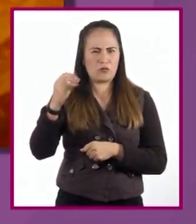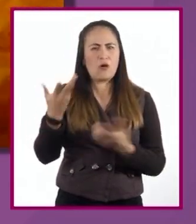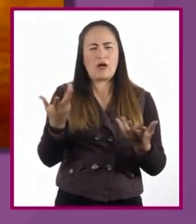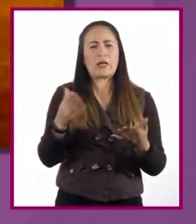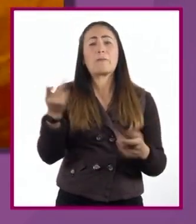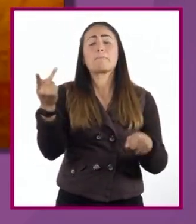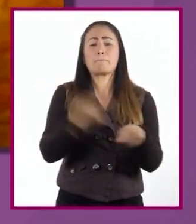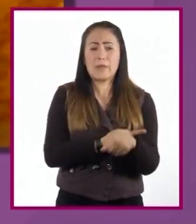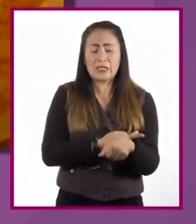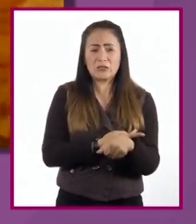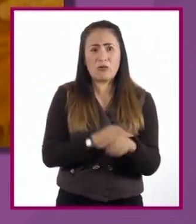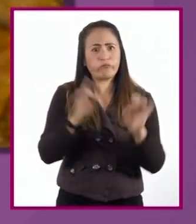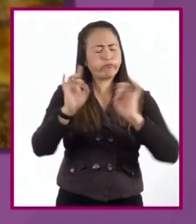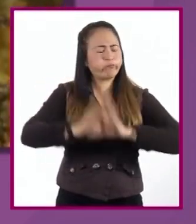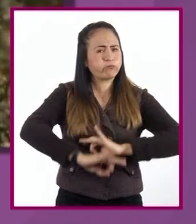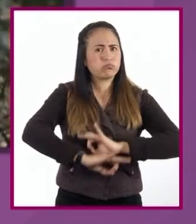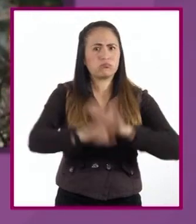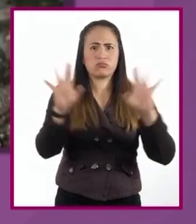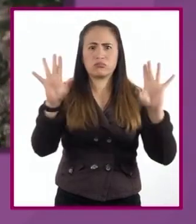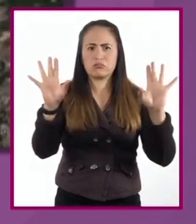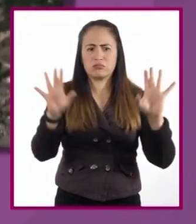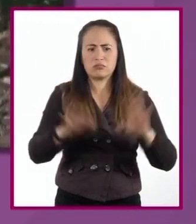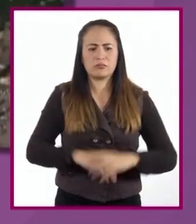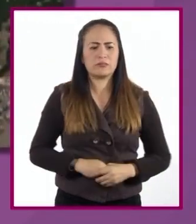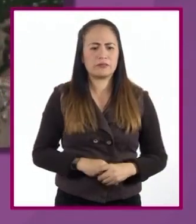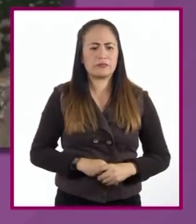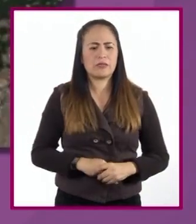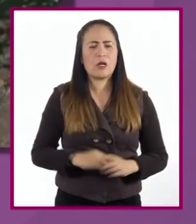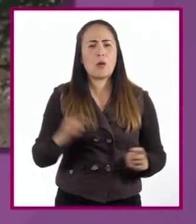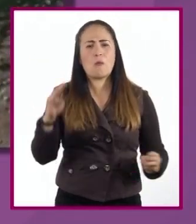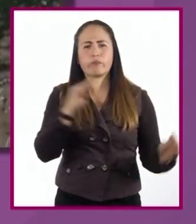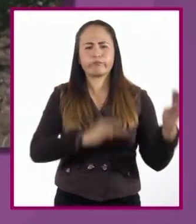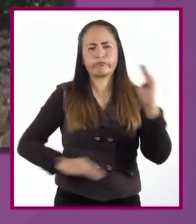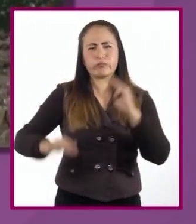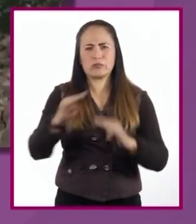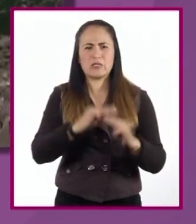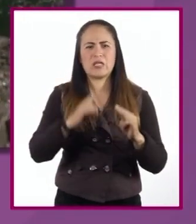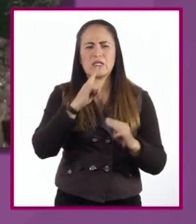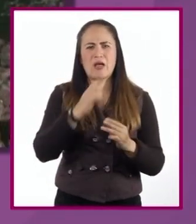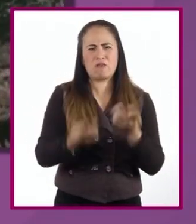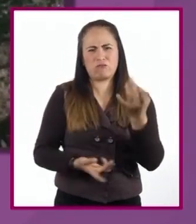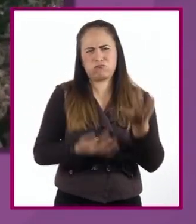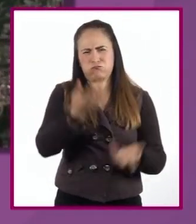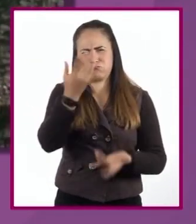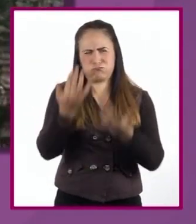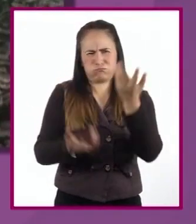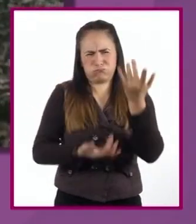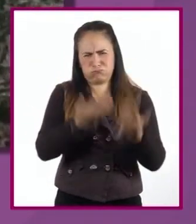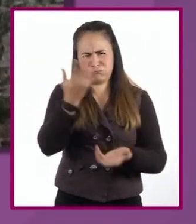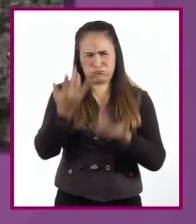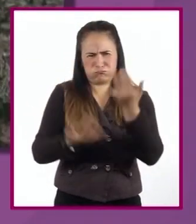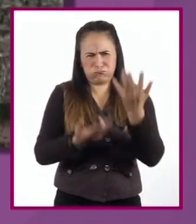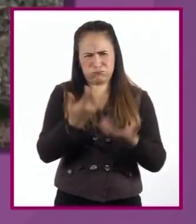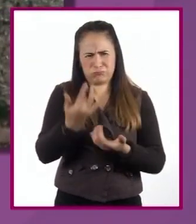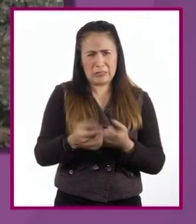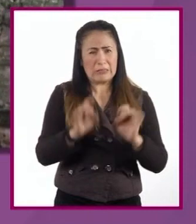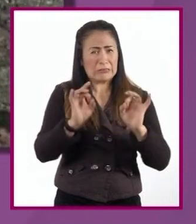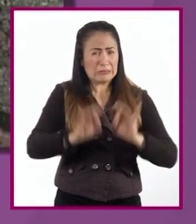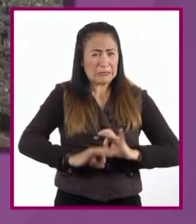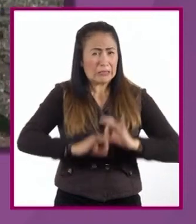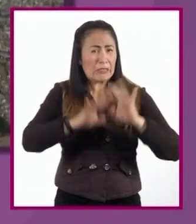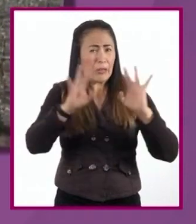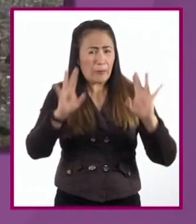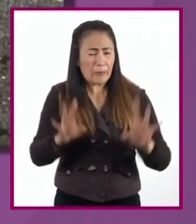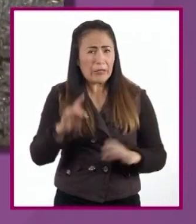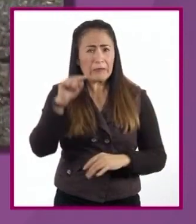fenómeno natural inesperado: la erupción del volcán Xitle. A partir de ese momento, se